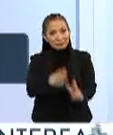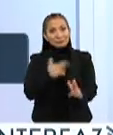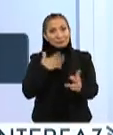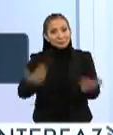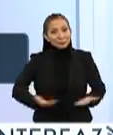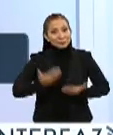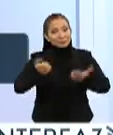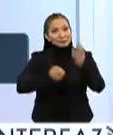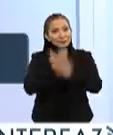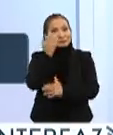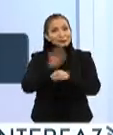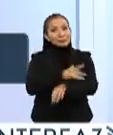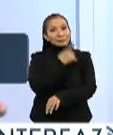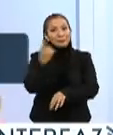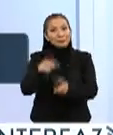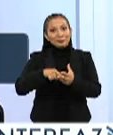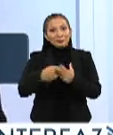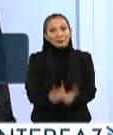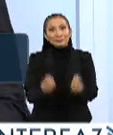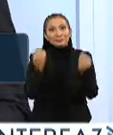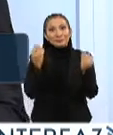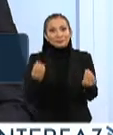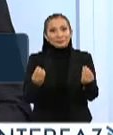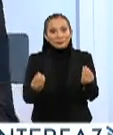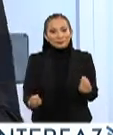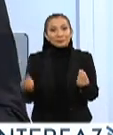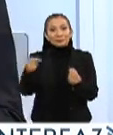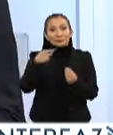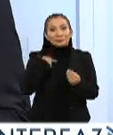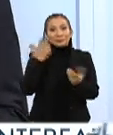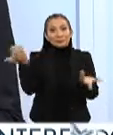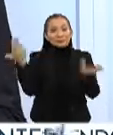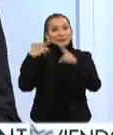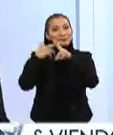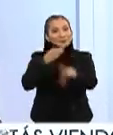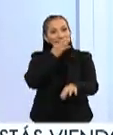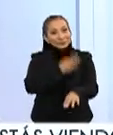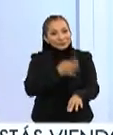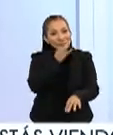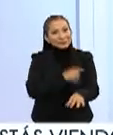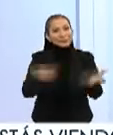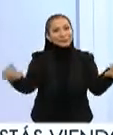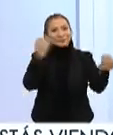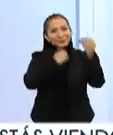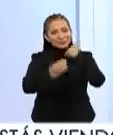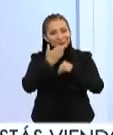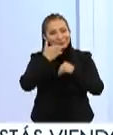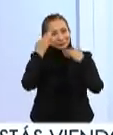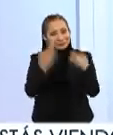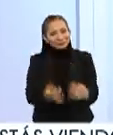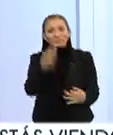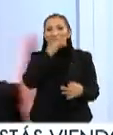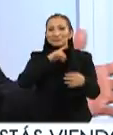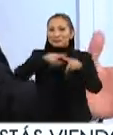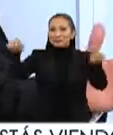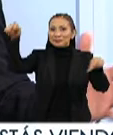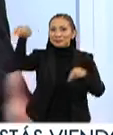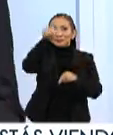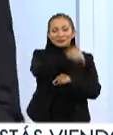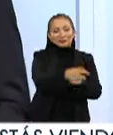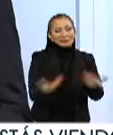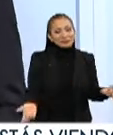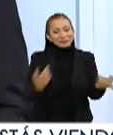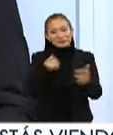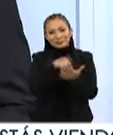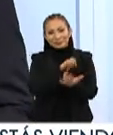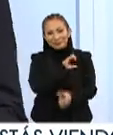ánimo renovado porque pues inicia mucho estas celebraciones con gran gastronomía, con grandes fiestas, así que